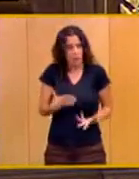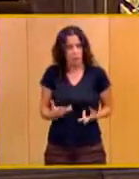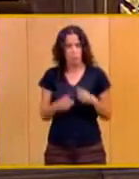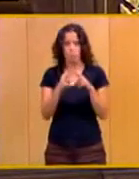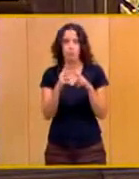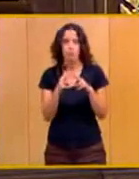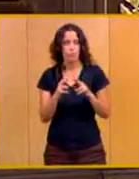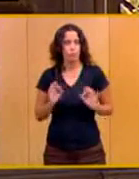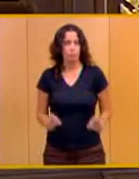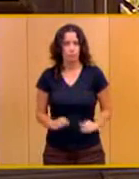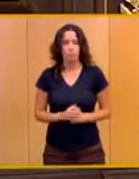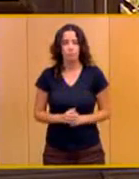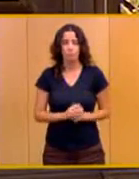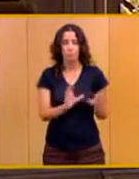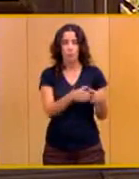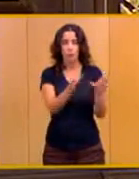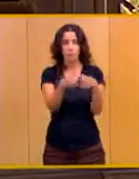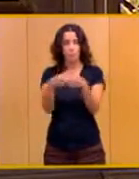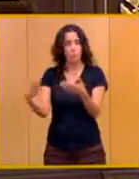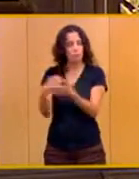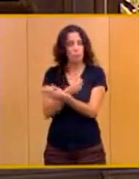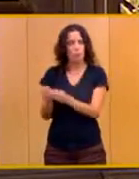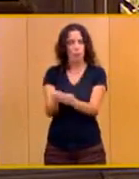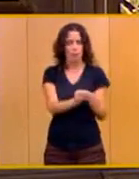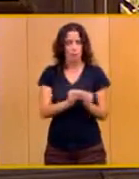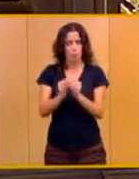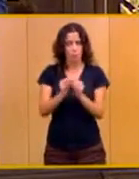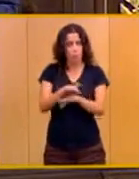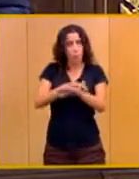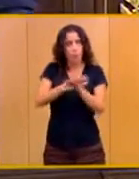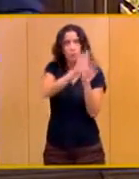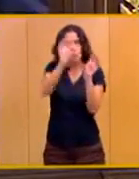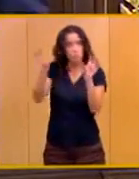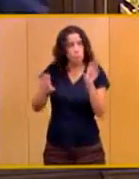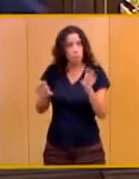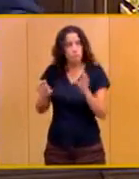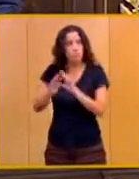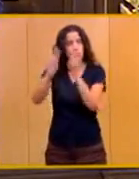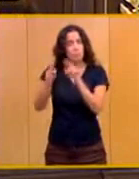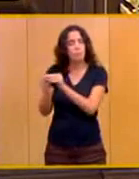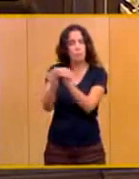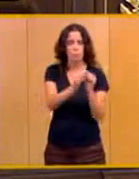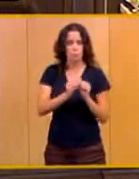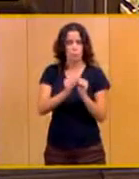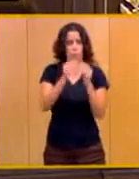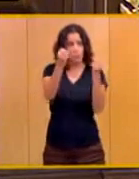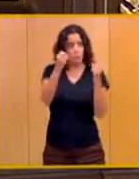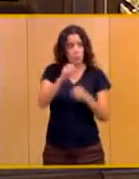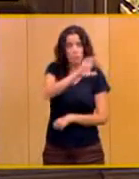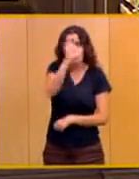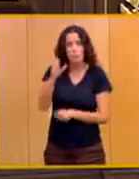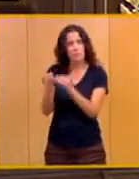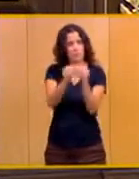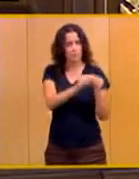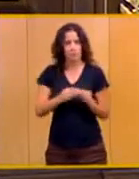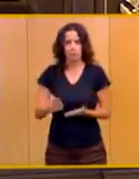los partidos están de acuerdo, todos los gobiernos del mundo, todas las instituciones europeas y, por tanto, todos deberían